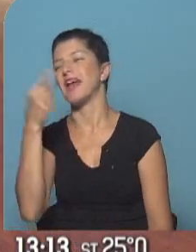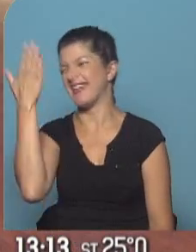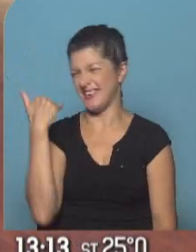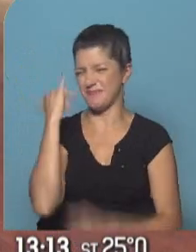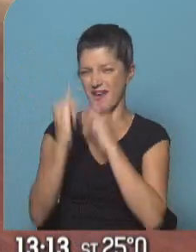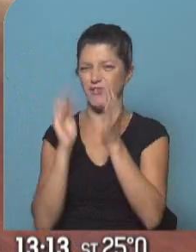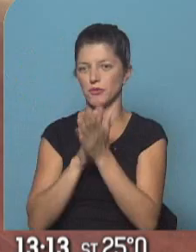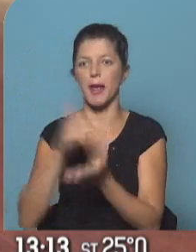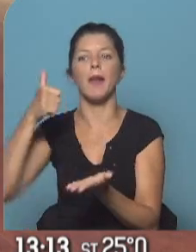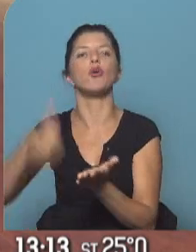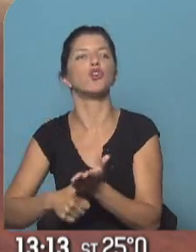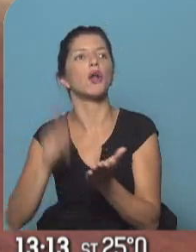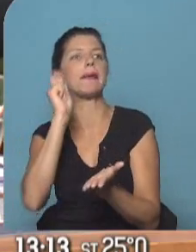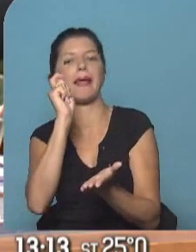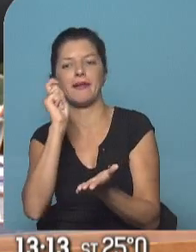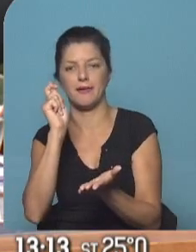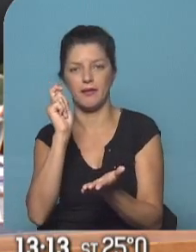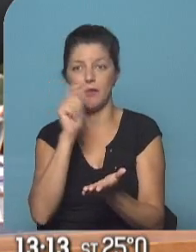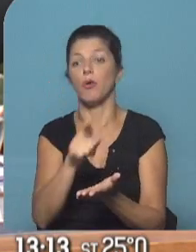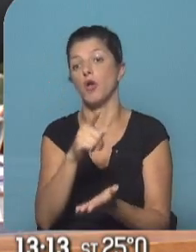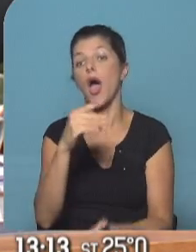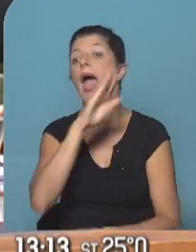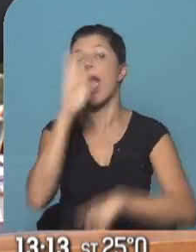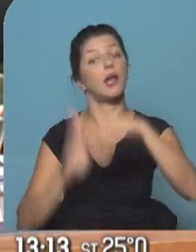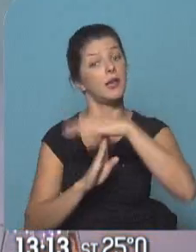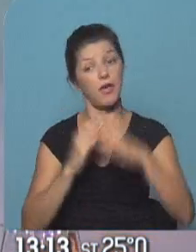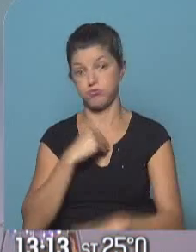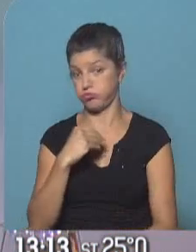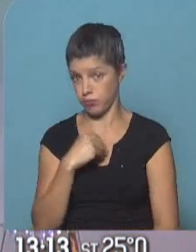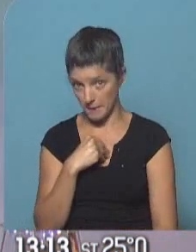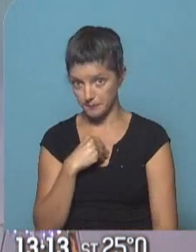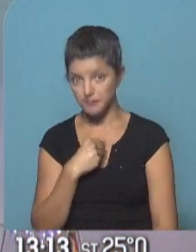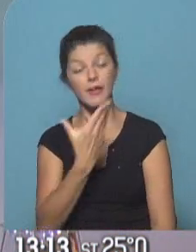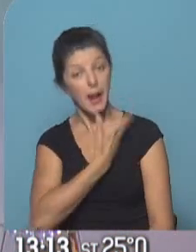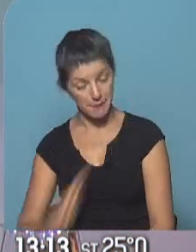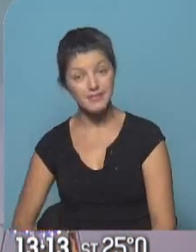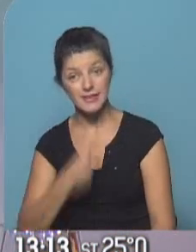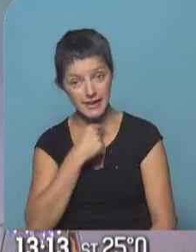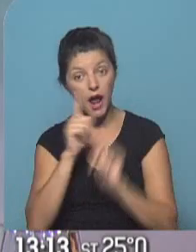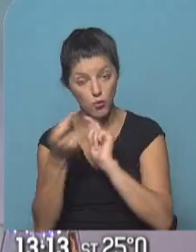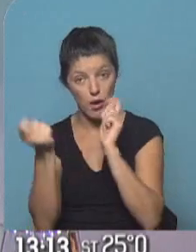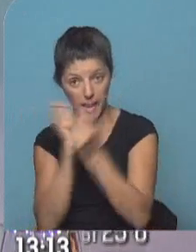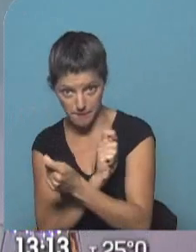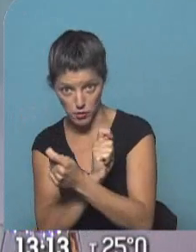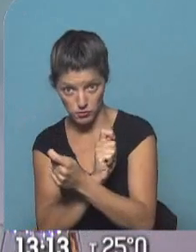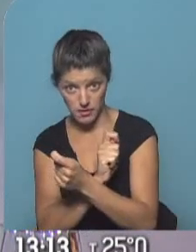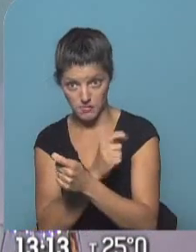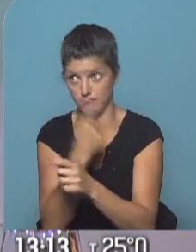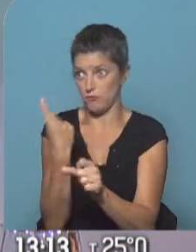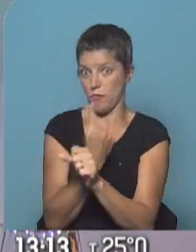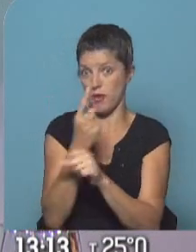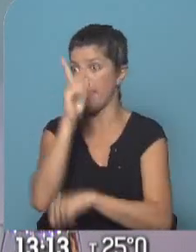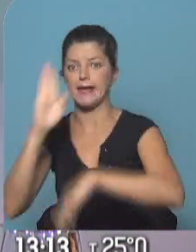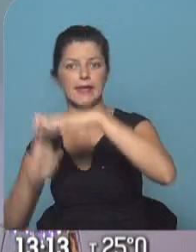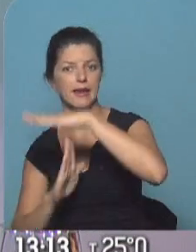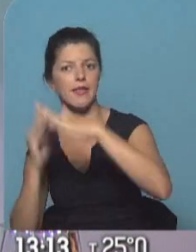antes, ¿quién tiene el botón? El botón lo tiene el líder supremo. Es decir, Rouhani quiere hacer cambios, pero no puede. Y el líder no quiere hacer,